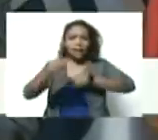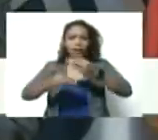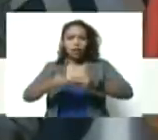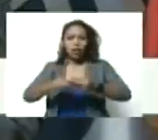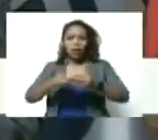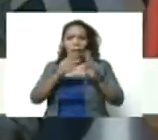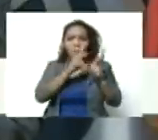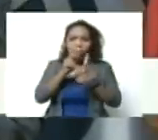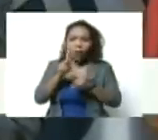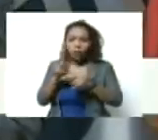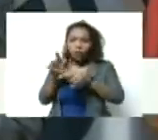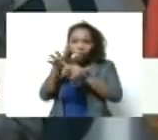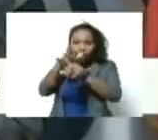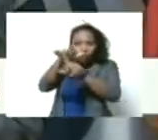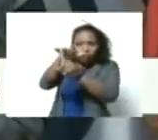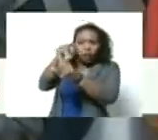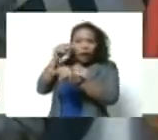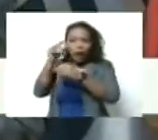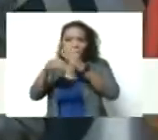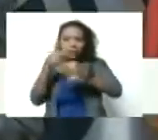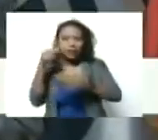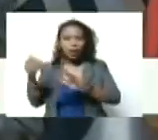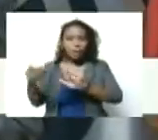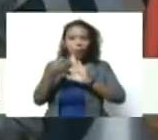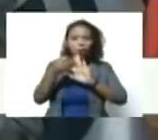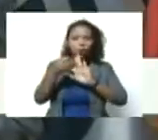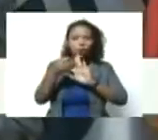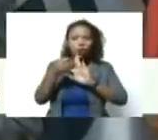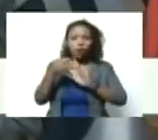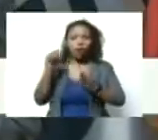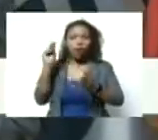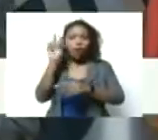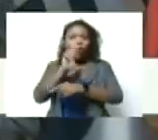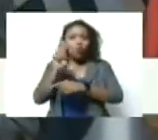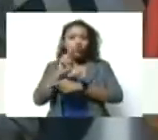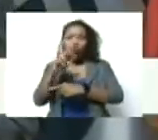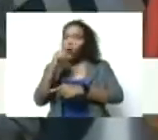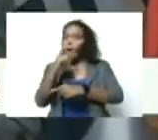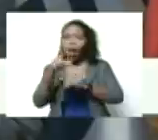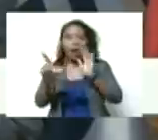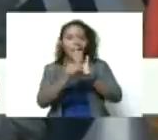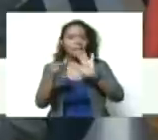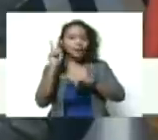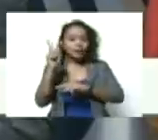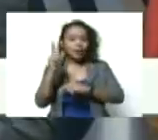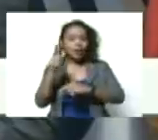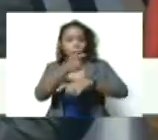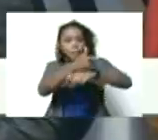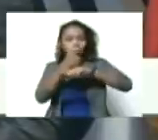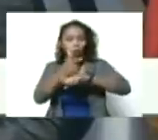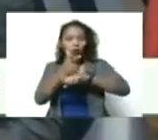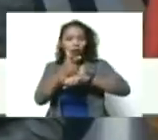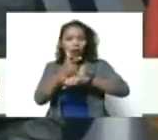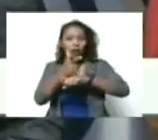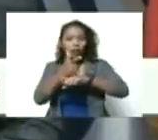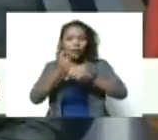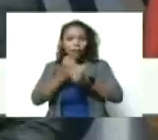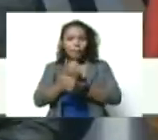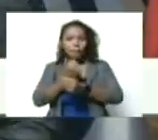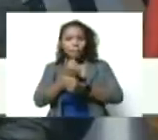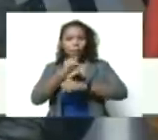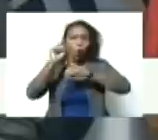alevosía y por motivos fútiles e innobles, uso indebido de arma orgánica y alteración